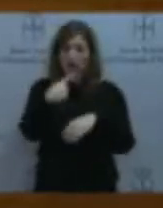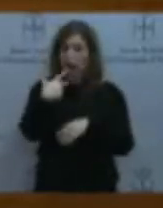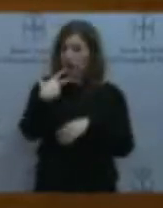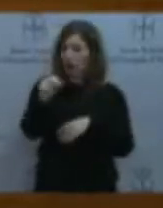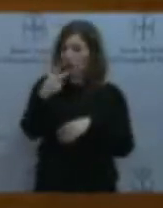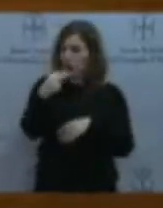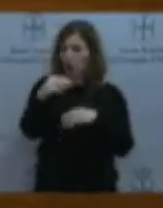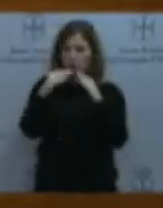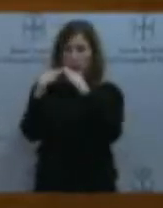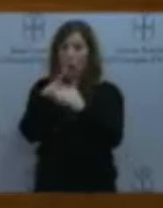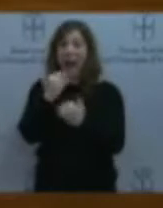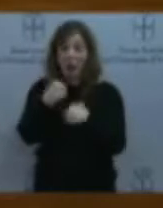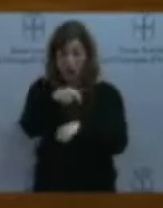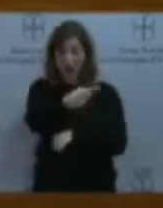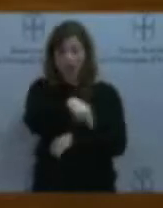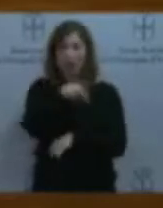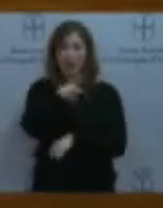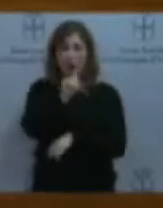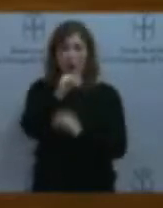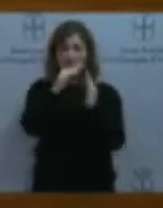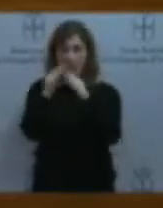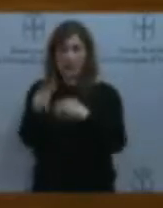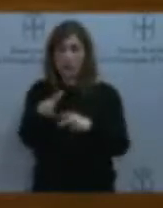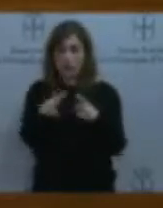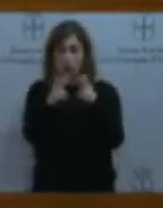que tenían derecho, una vivienda social porque no